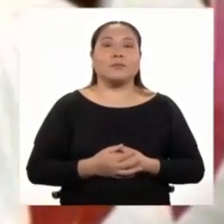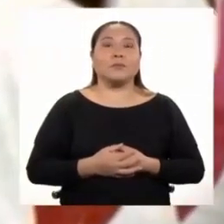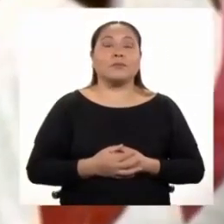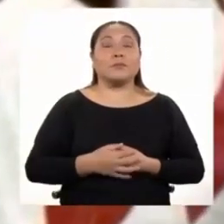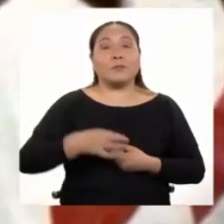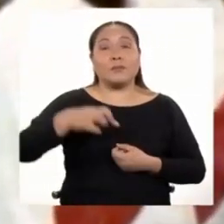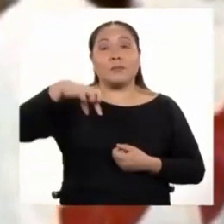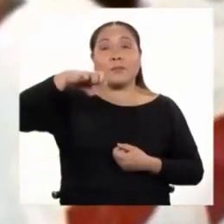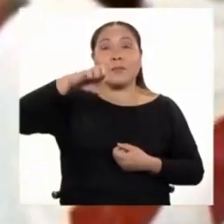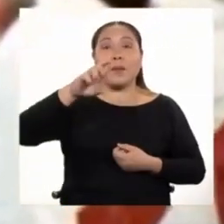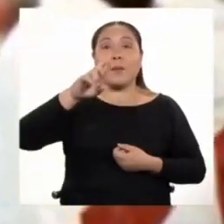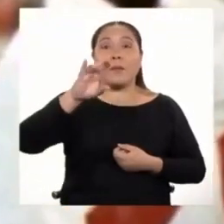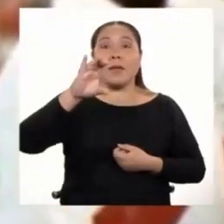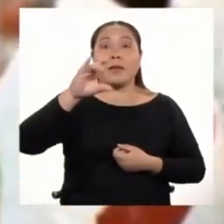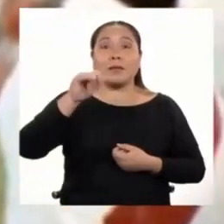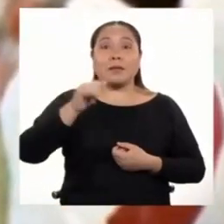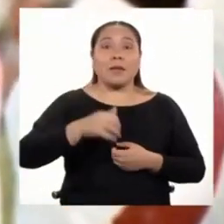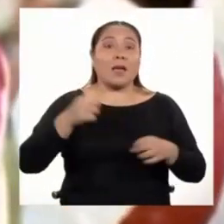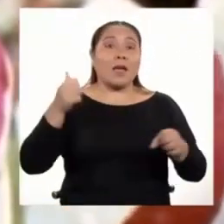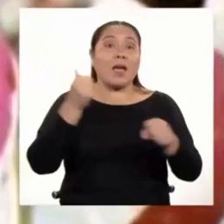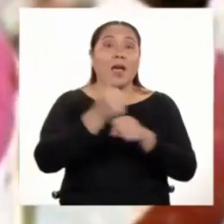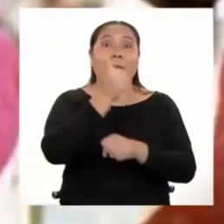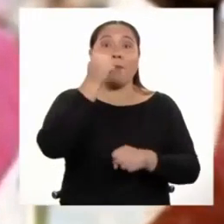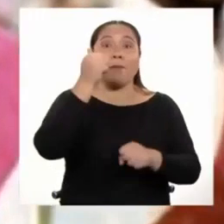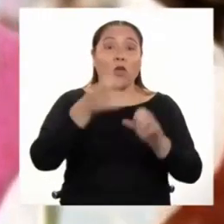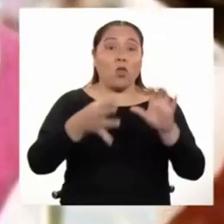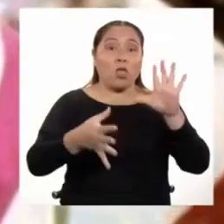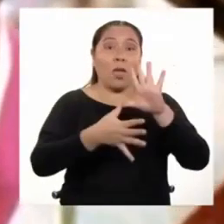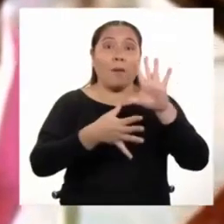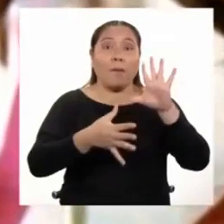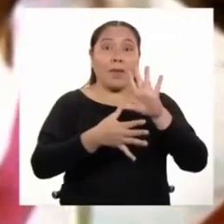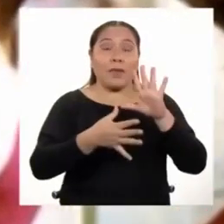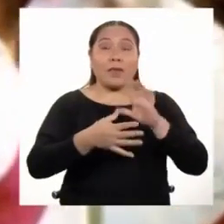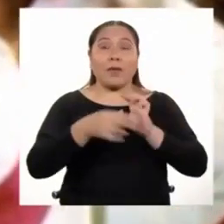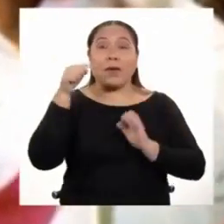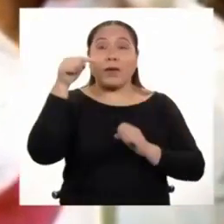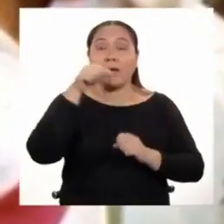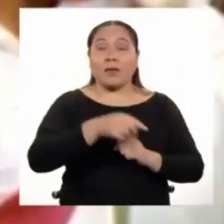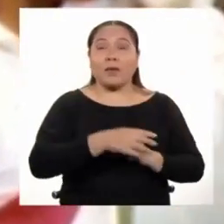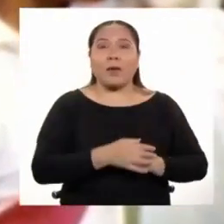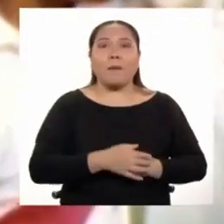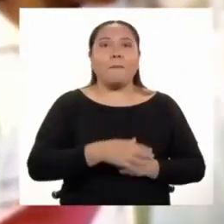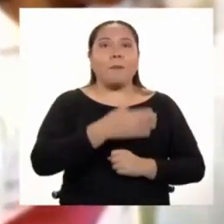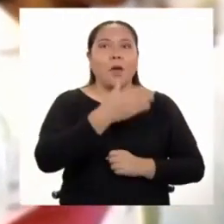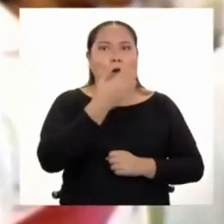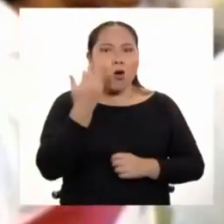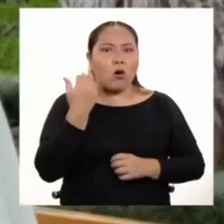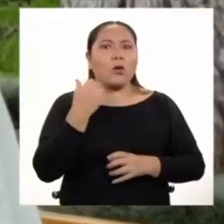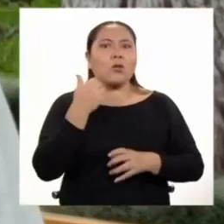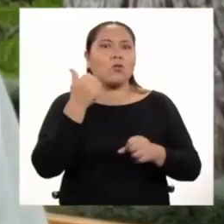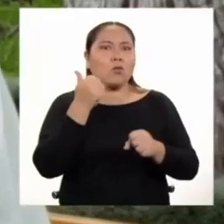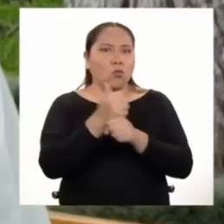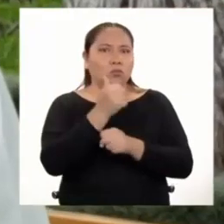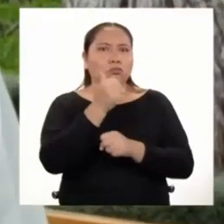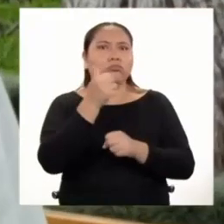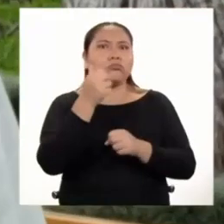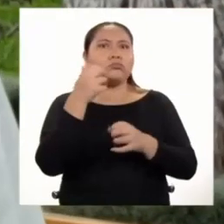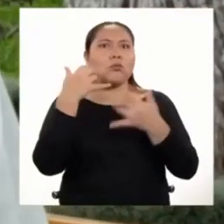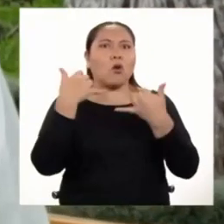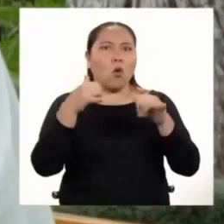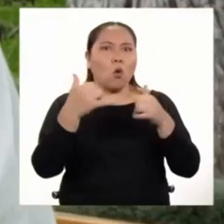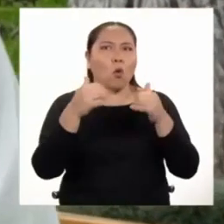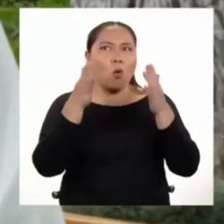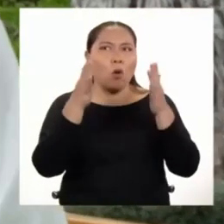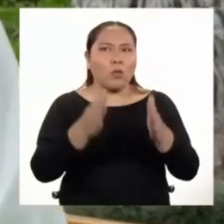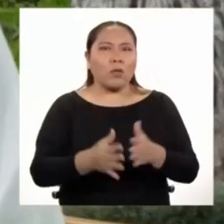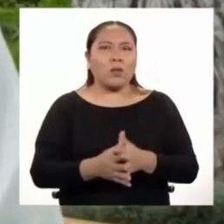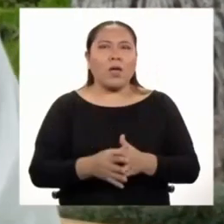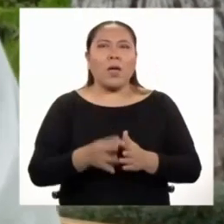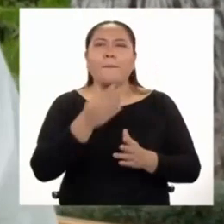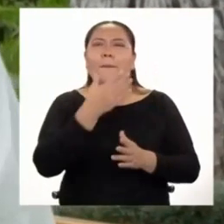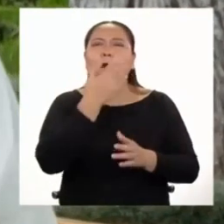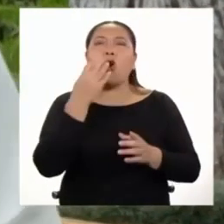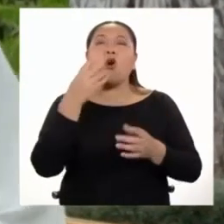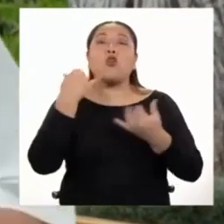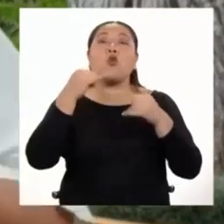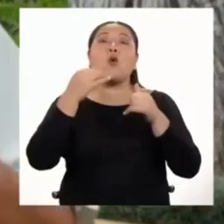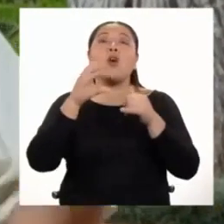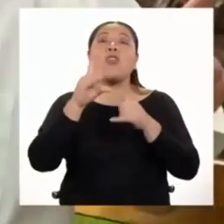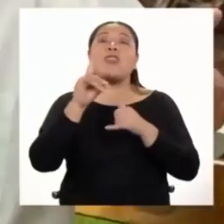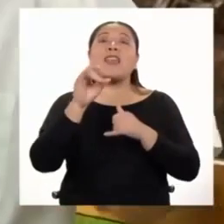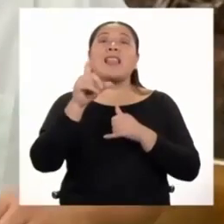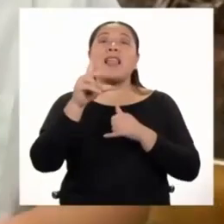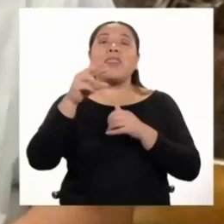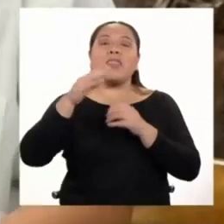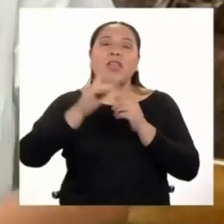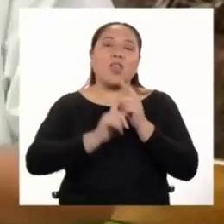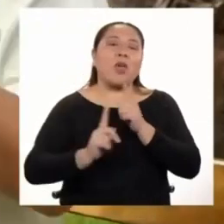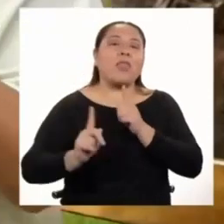Percy fue campeón de América con Perú en el 75 y fue probablemente de los mejores de aquella campaña. Percy fue el mejor delantero peruano de repente que yo he visto, porque jugaba